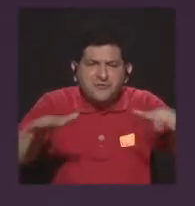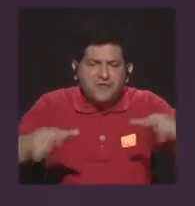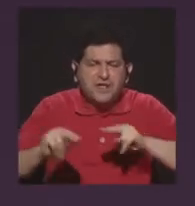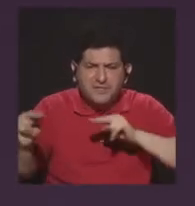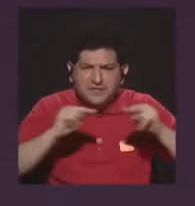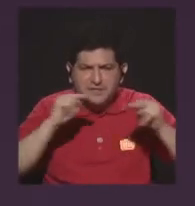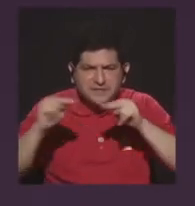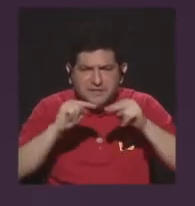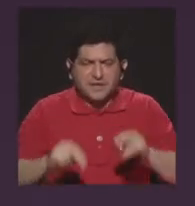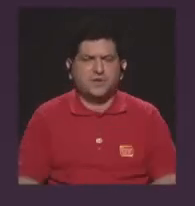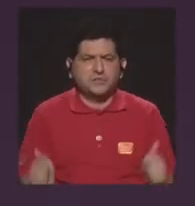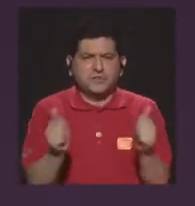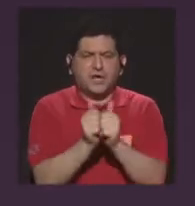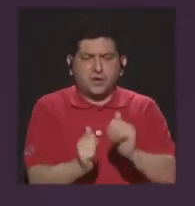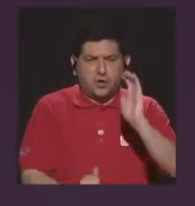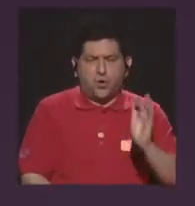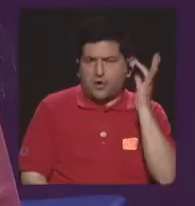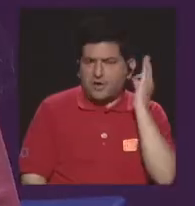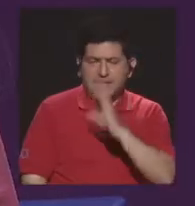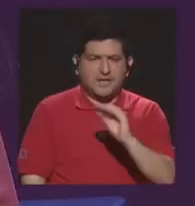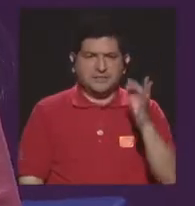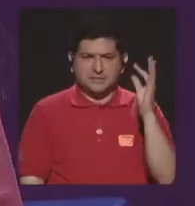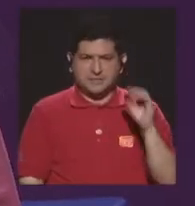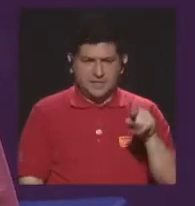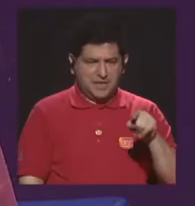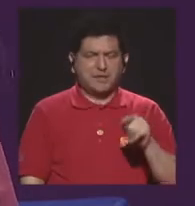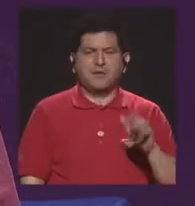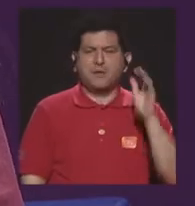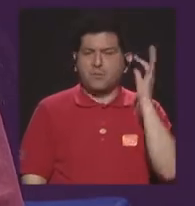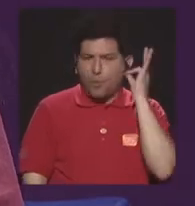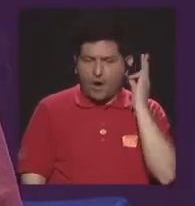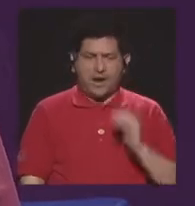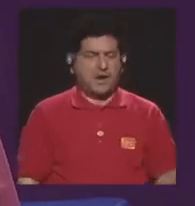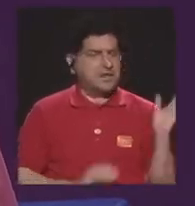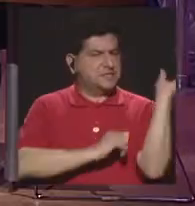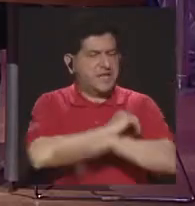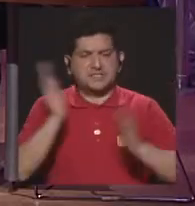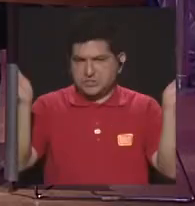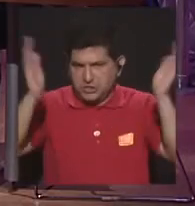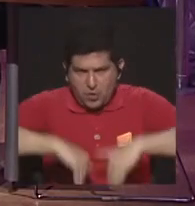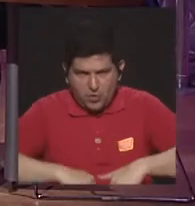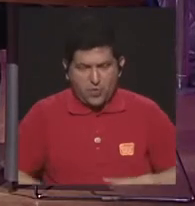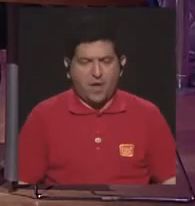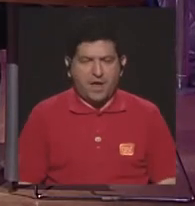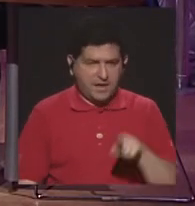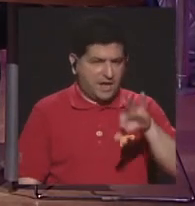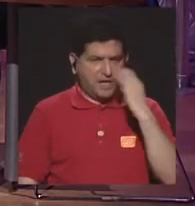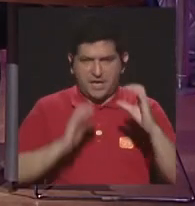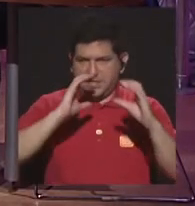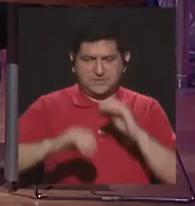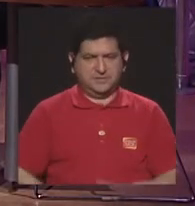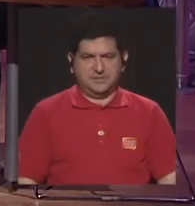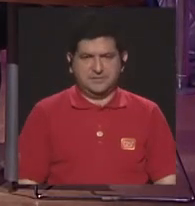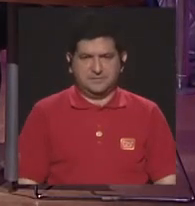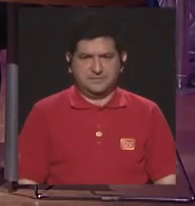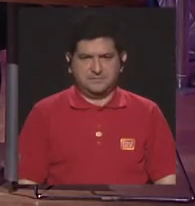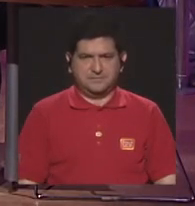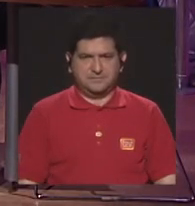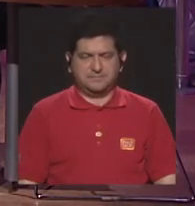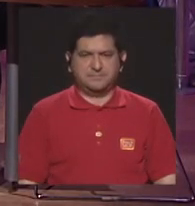sexual de niñas y mujeres, sin que haya ninguna sanción sobre ello a los medios. Así es, ¿no?